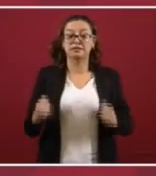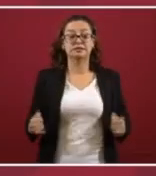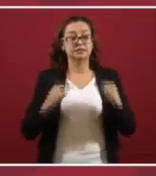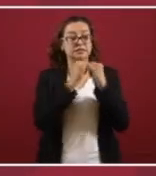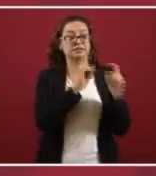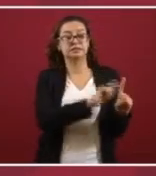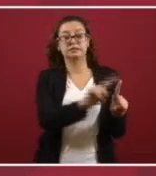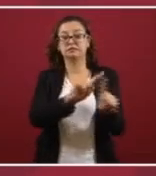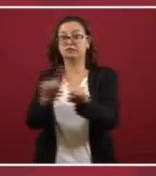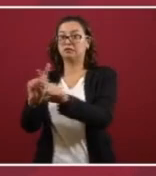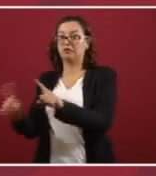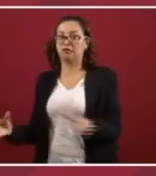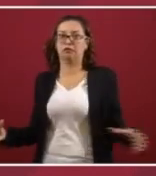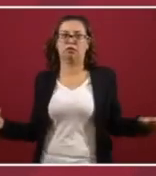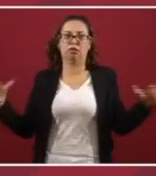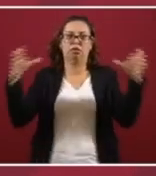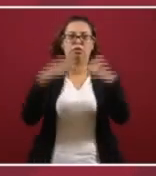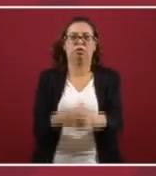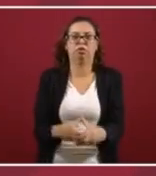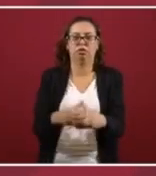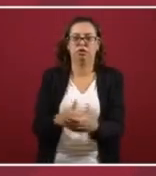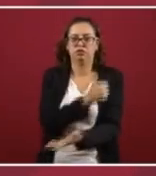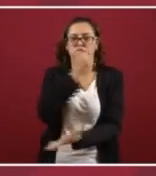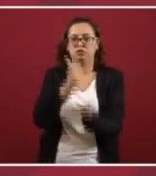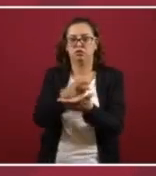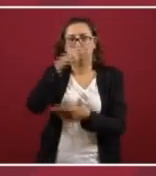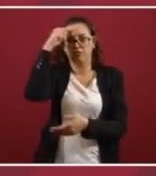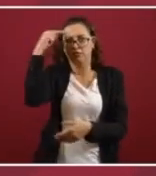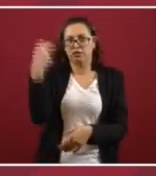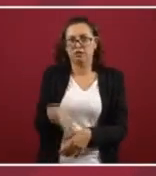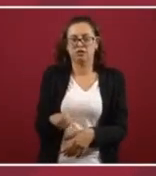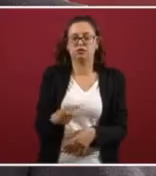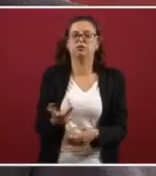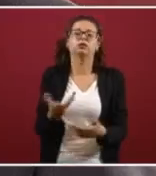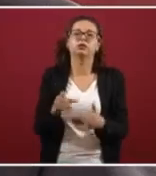como quisiéramos, porque como estamos